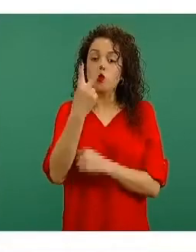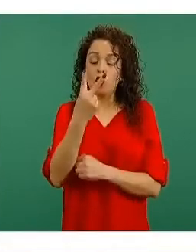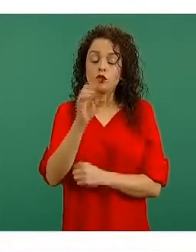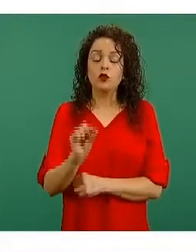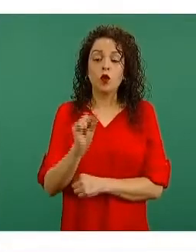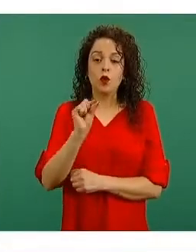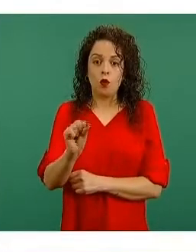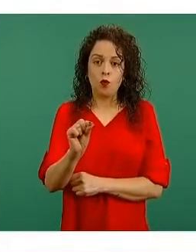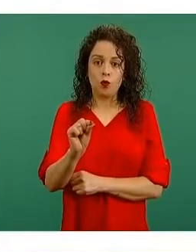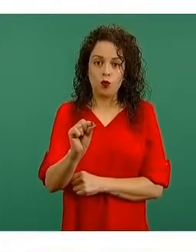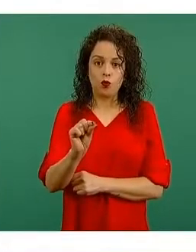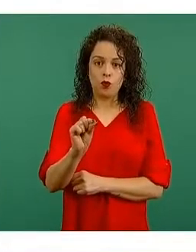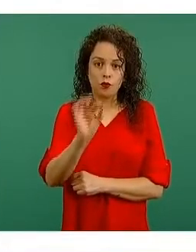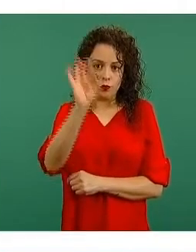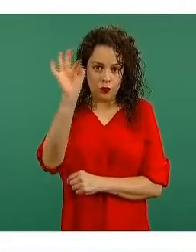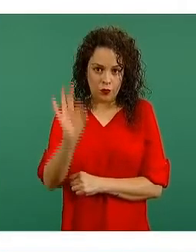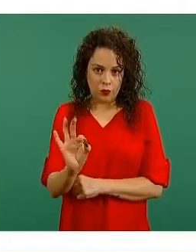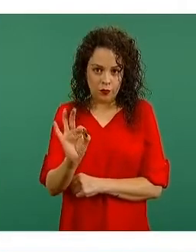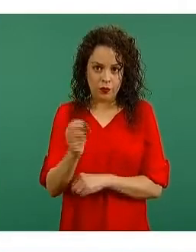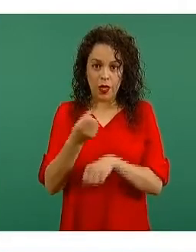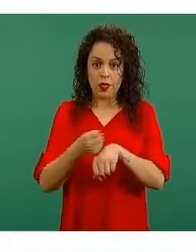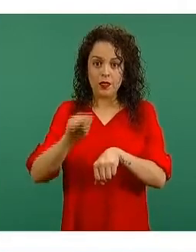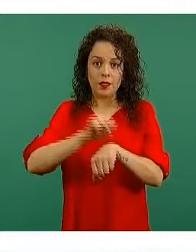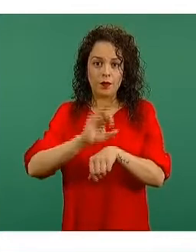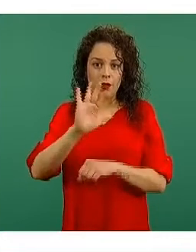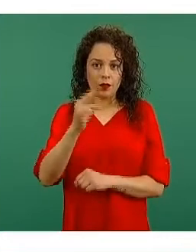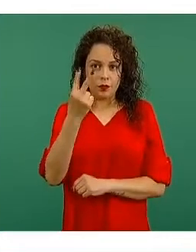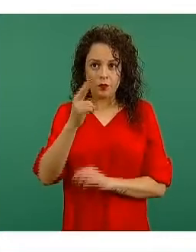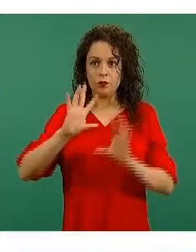semana 52. Hasta el momento, un total de